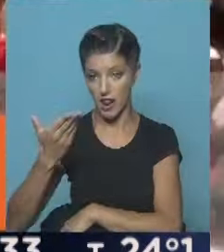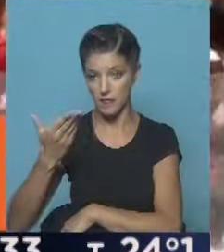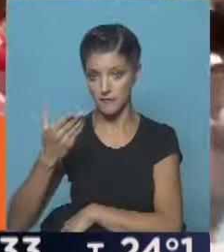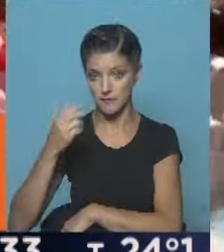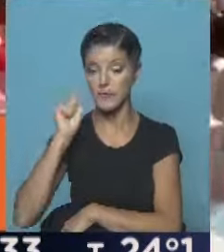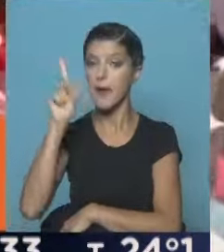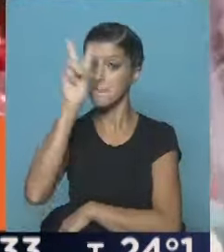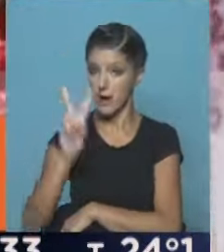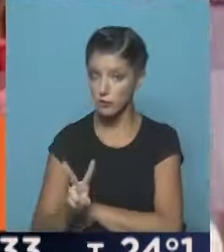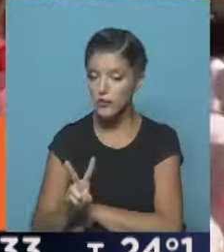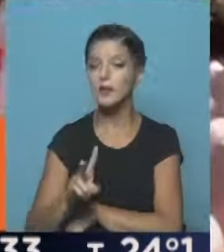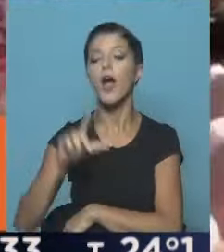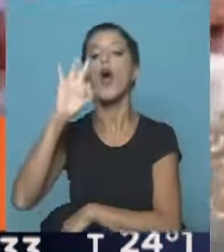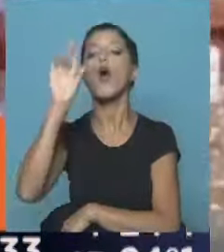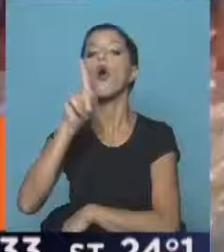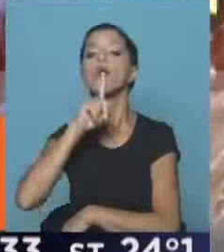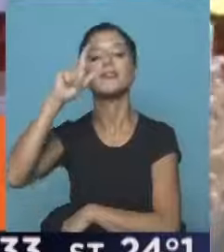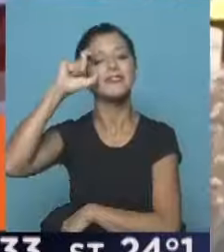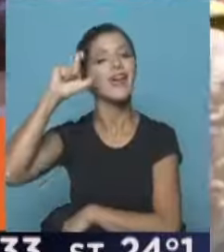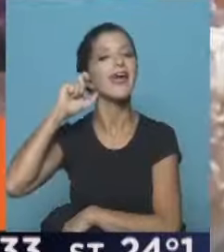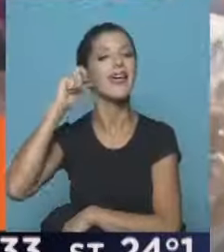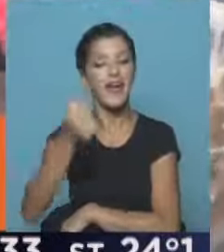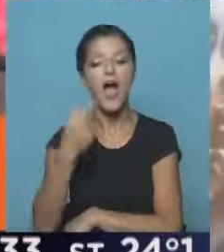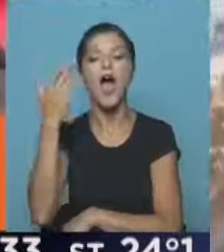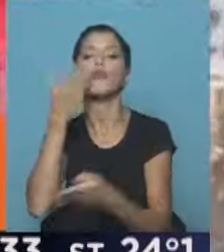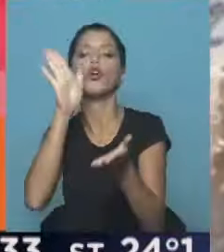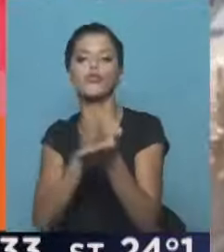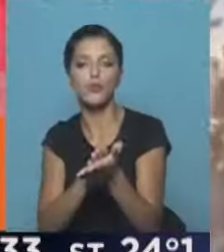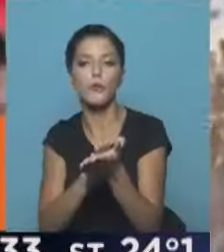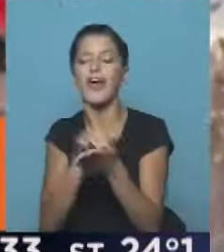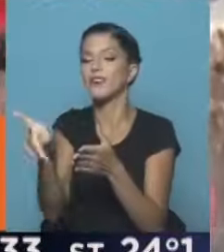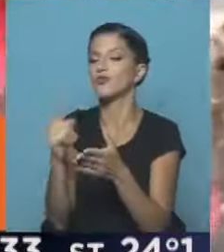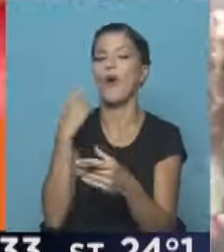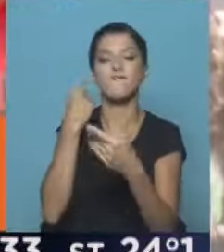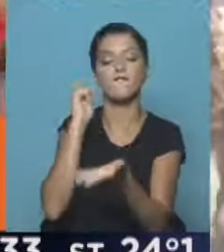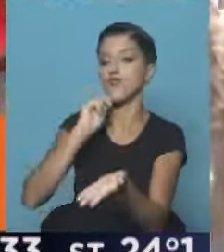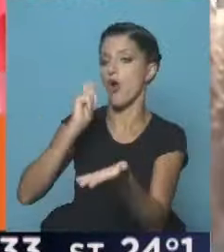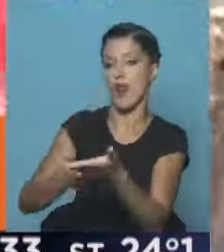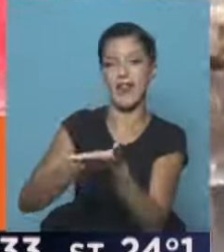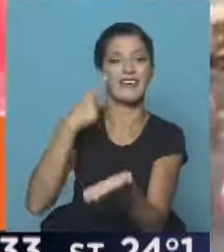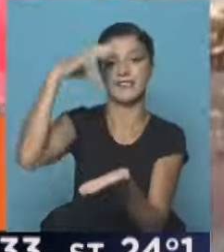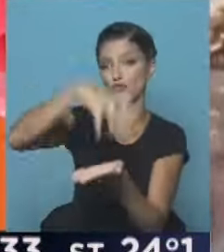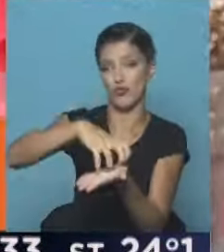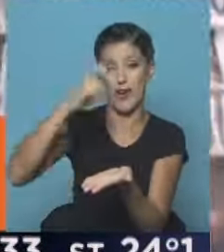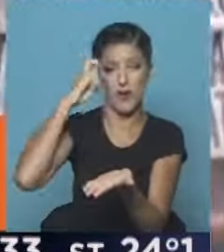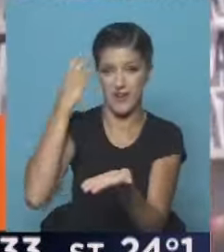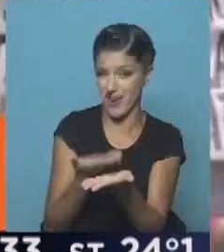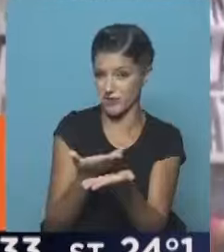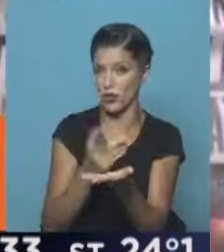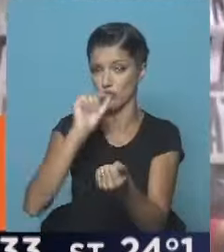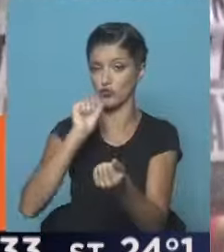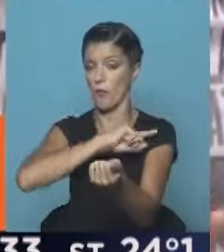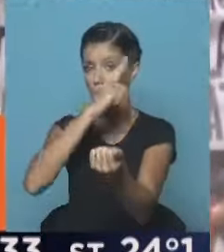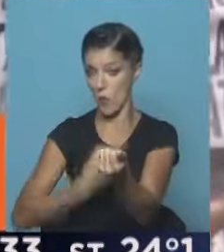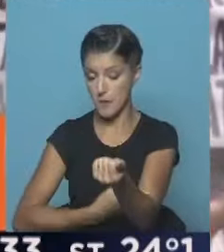de Venezuela, Luisa Ortega Díaz, hablara de ruptura del orden institucional. Esto era la gravedad de lo que se